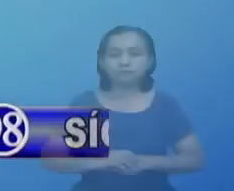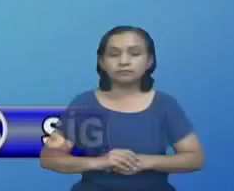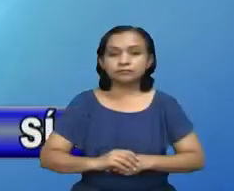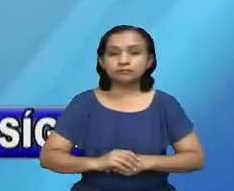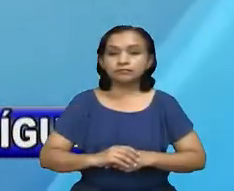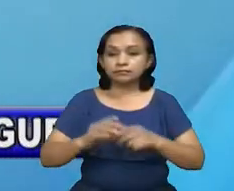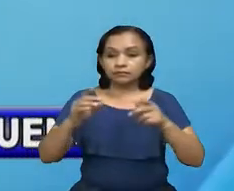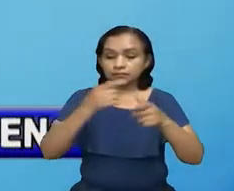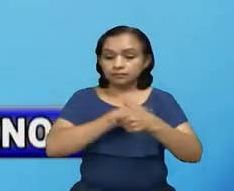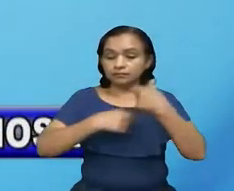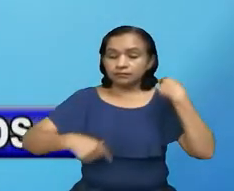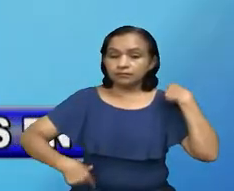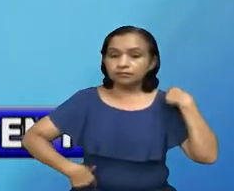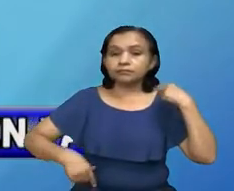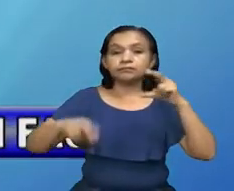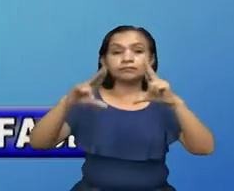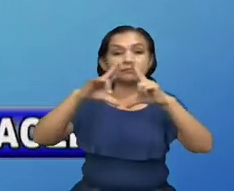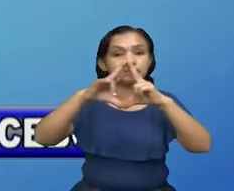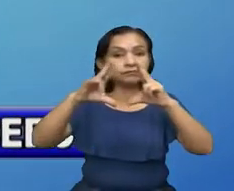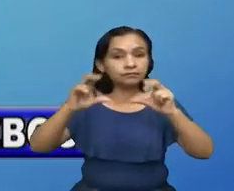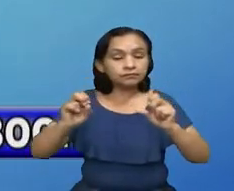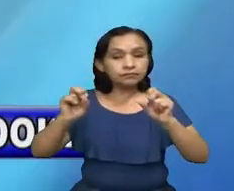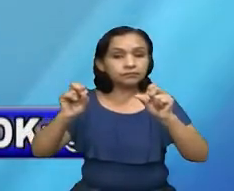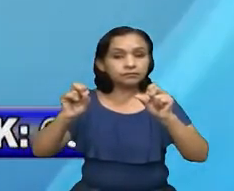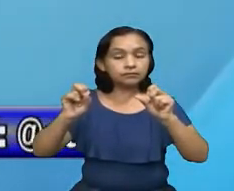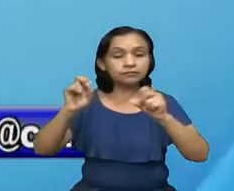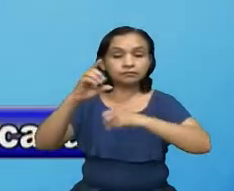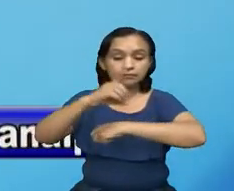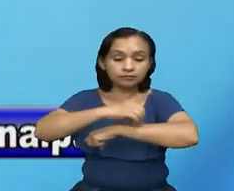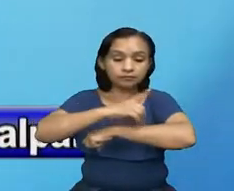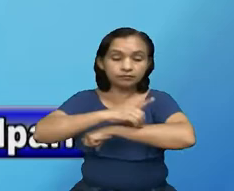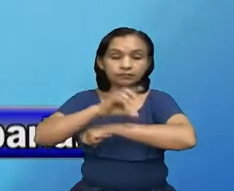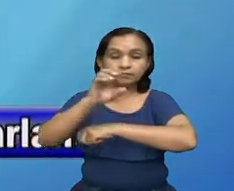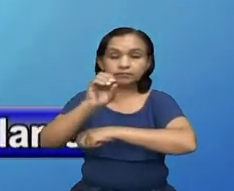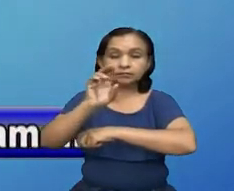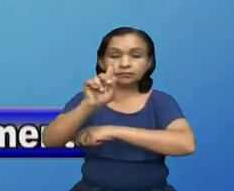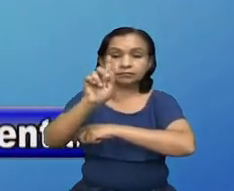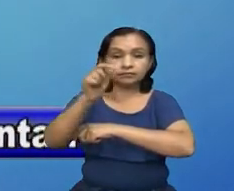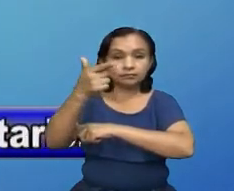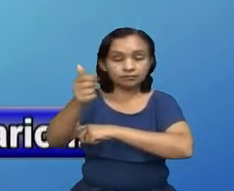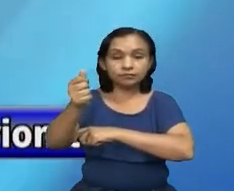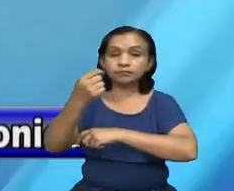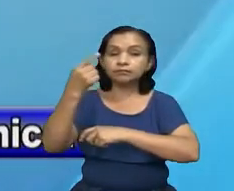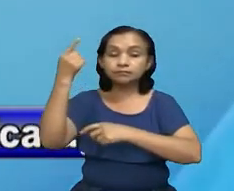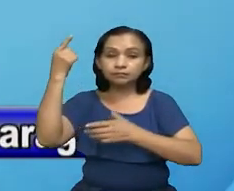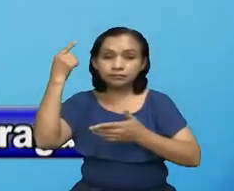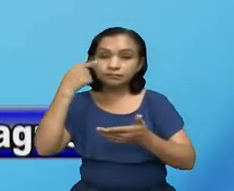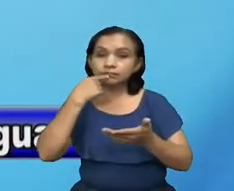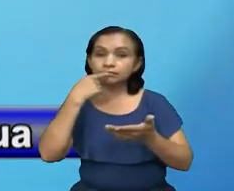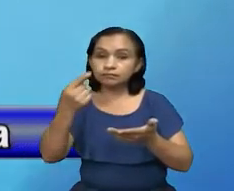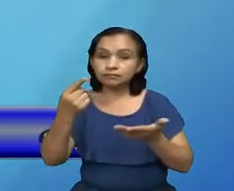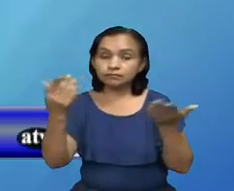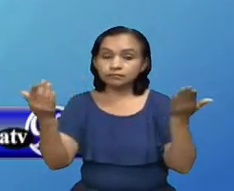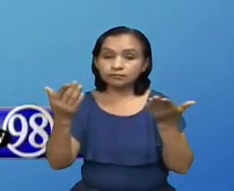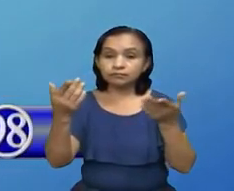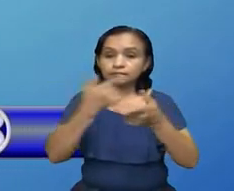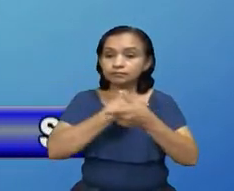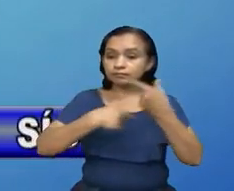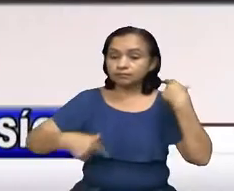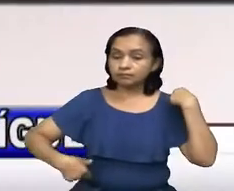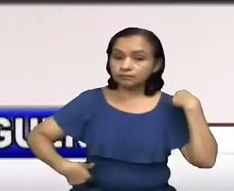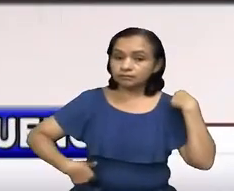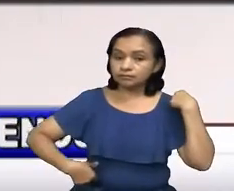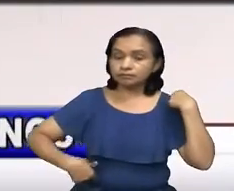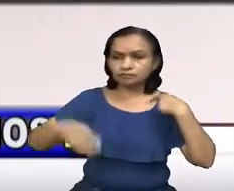El presidente de la República de Nicaragua, comandante Daniel Ortega Saavedra, considerando que el presidente de la